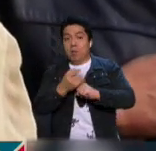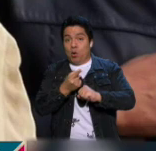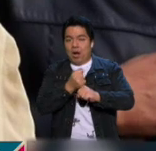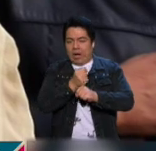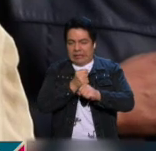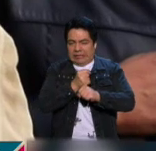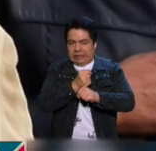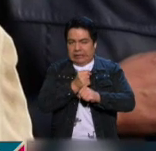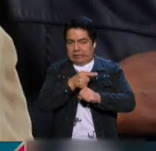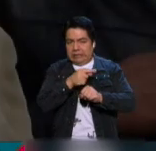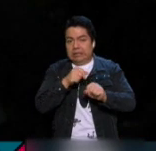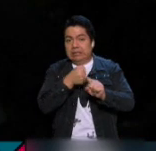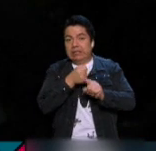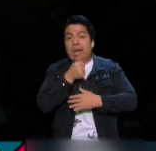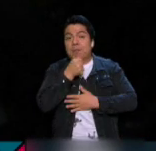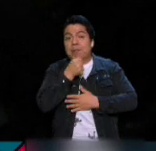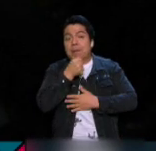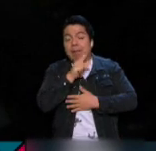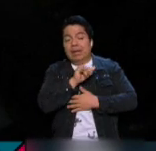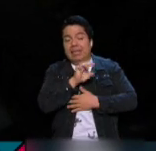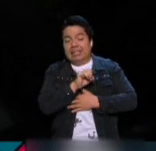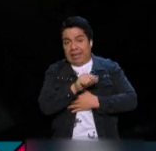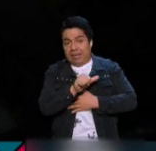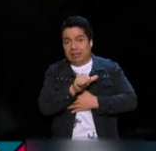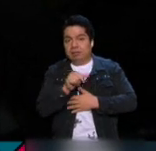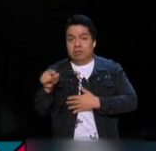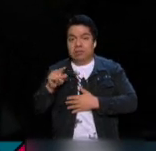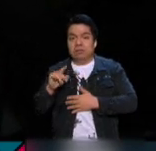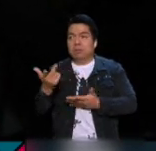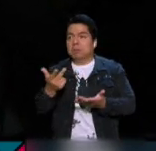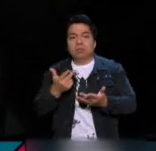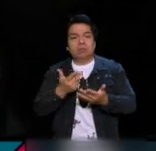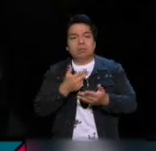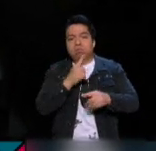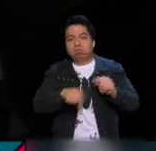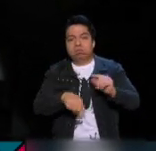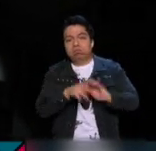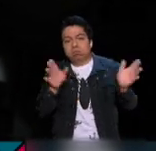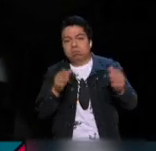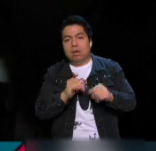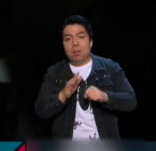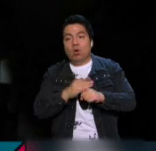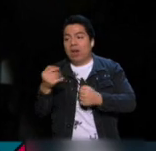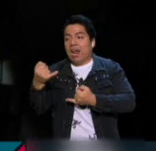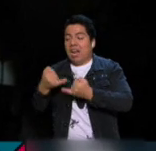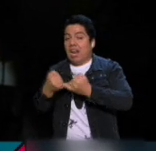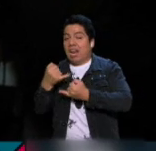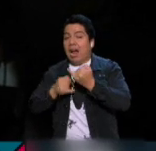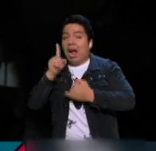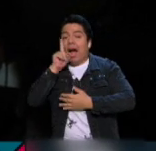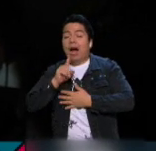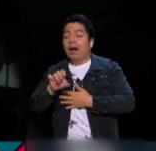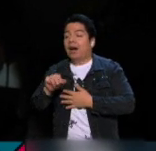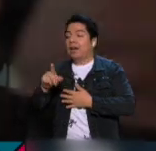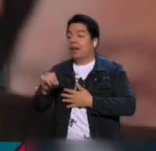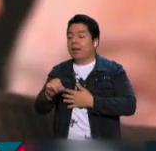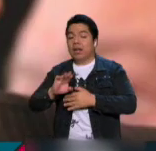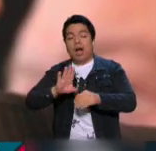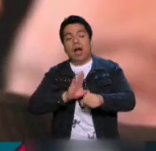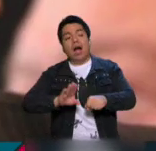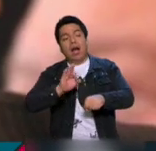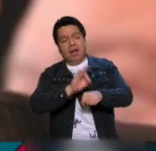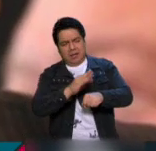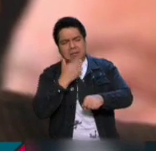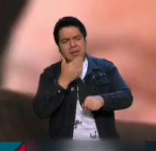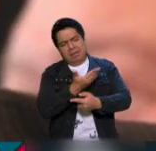de tortura contra la periodista Lidia Cacho, el exmandatario abandonó el penal del Altiplano gracias a que la jueza Angélica Carmen Ortuño Suárez, adscrita